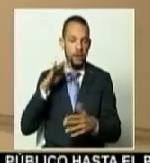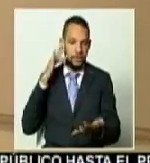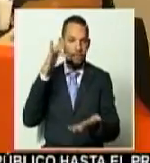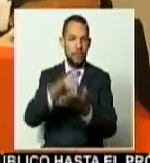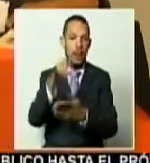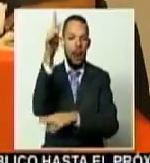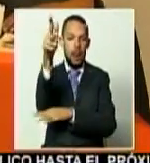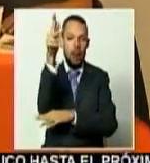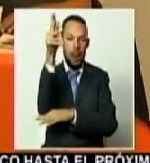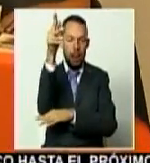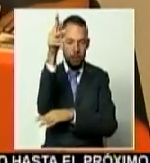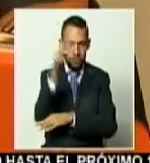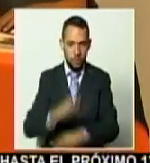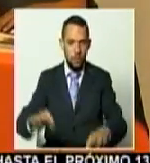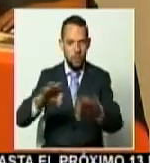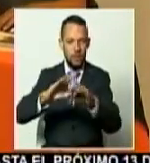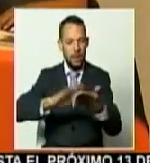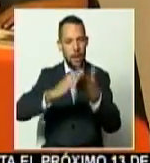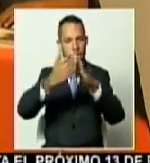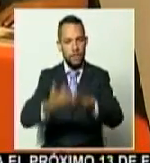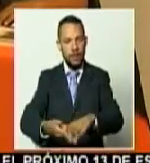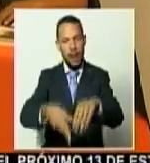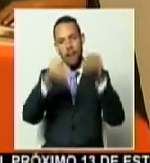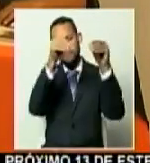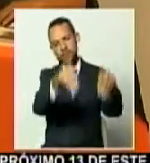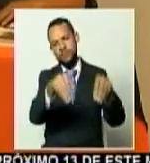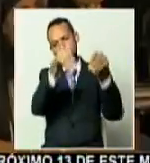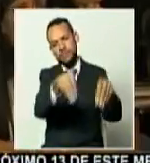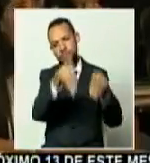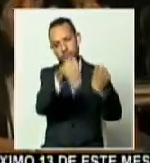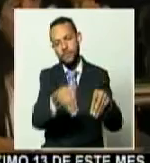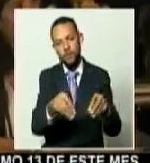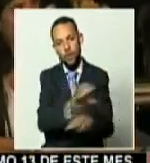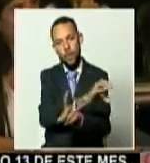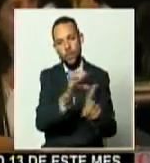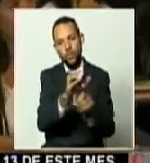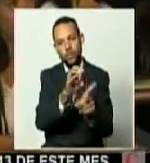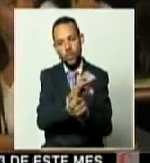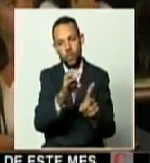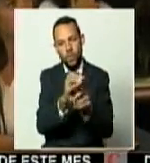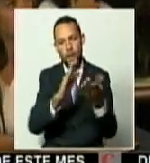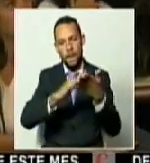Cátedra Bonaventuriana de la Paz, Pedagogía para la Construcción de Culturas de Paz,